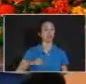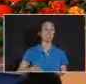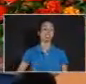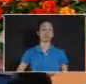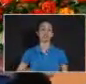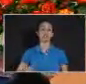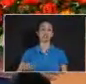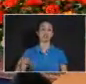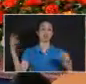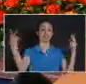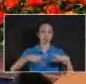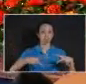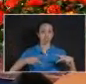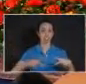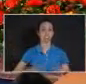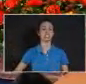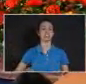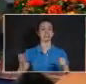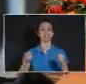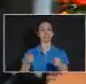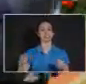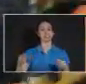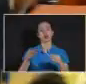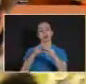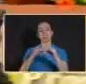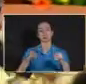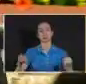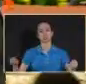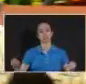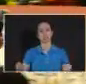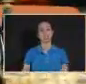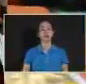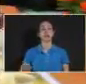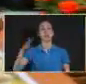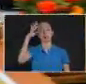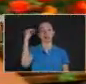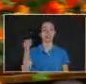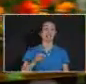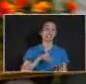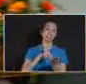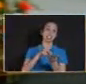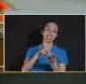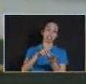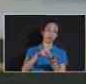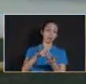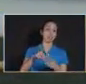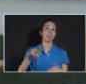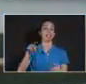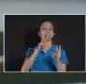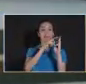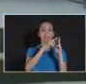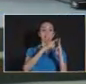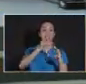Lo van a hacer volver, lo van a contaminar. El que anda entre la miel, algo se le pega.